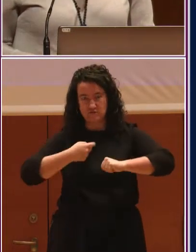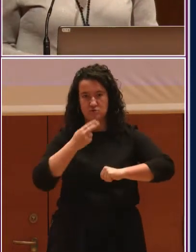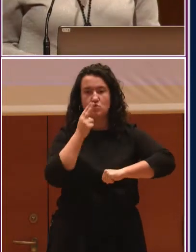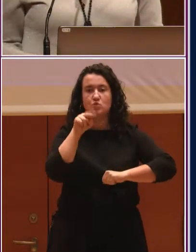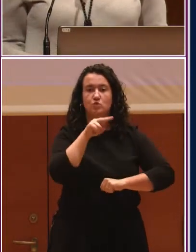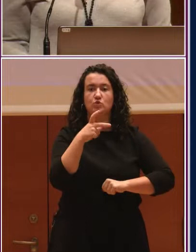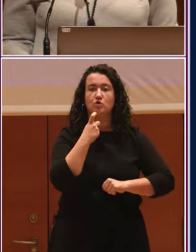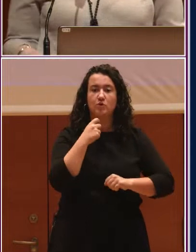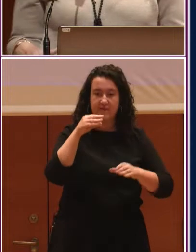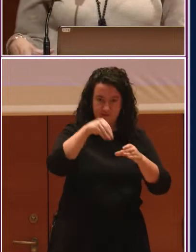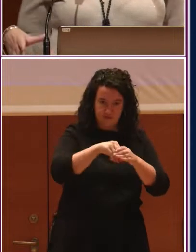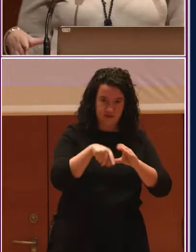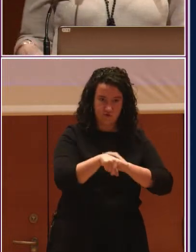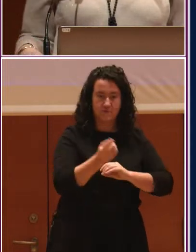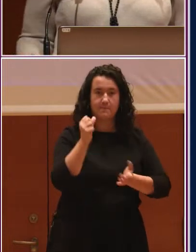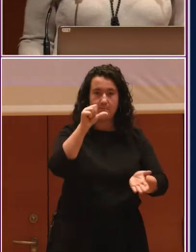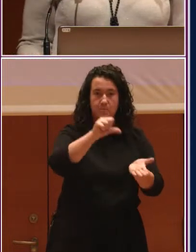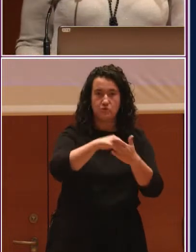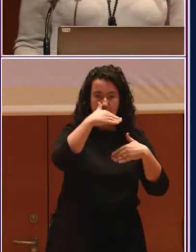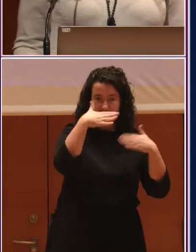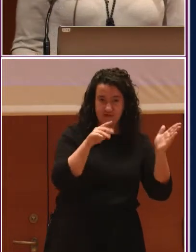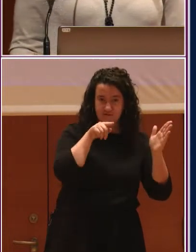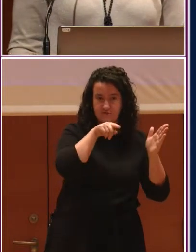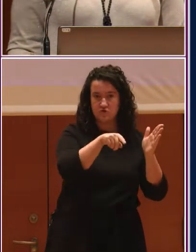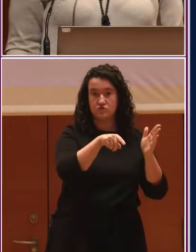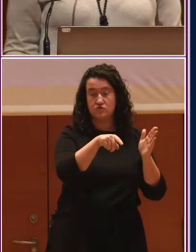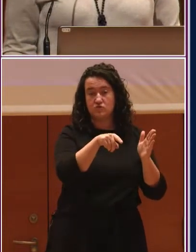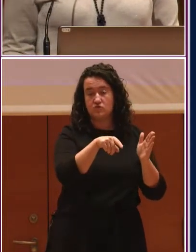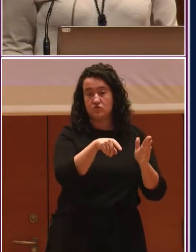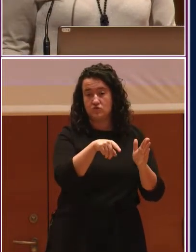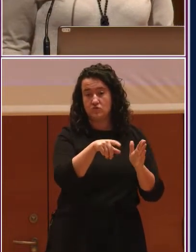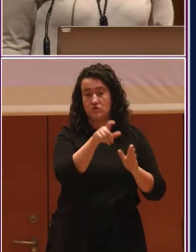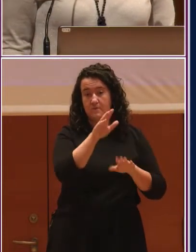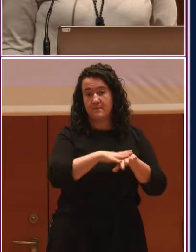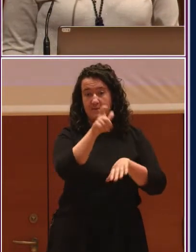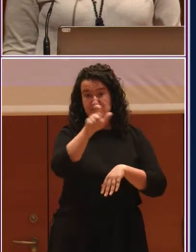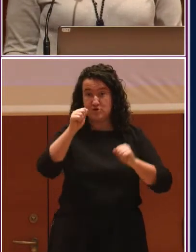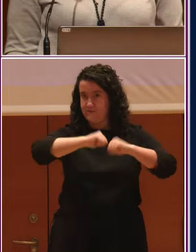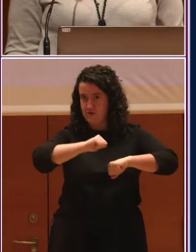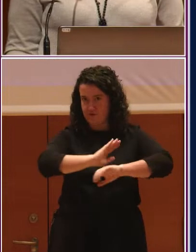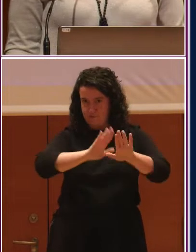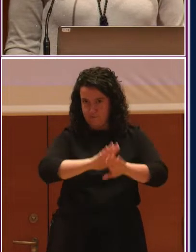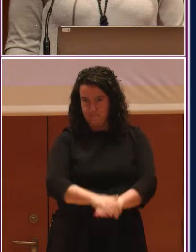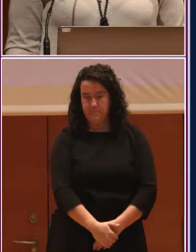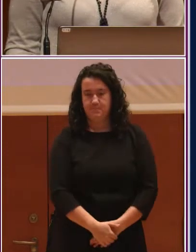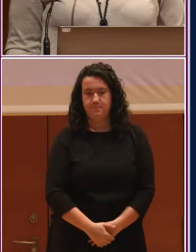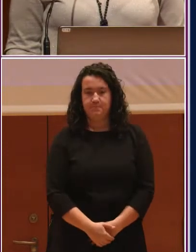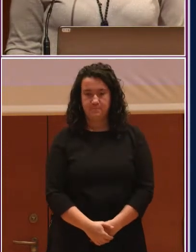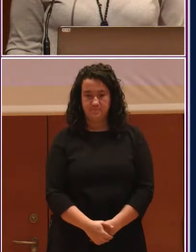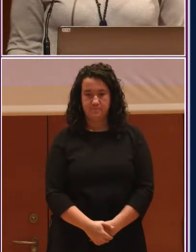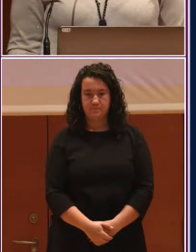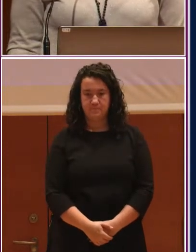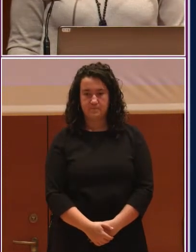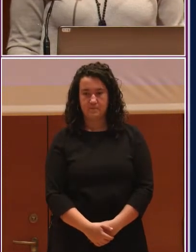paso qué es un centro de atención de las personas mayores dentro de la Cruz Roja tenemos un